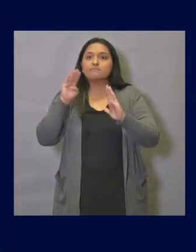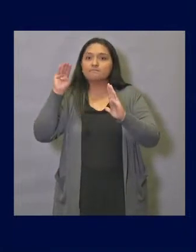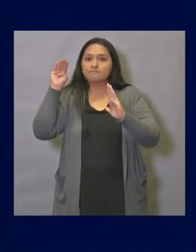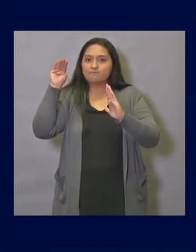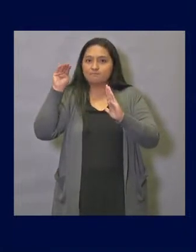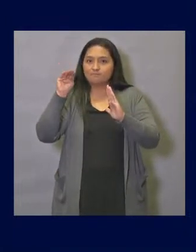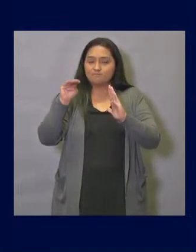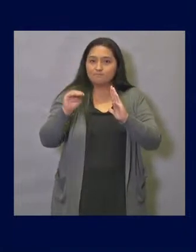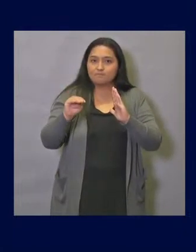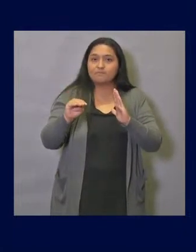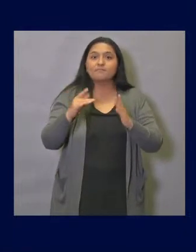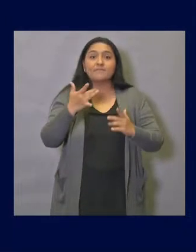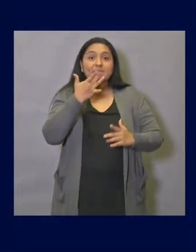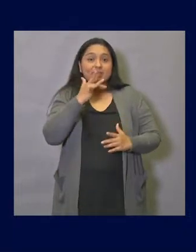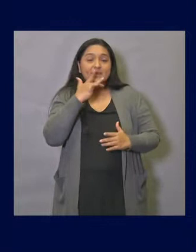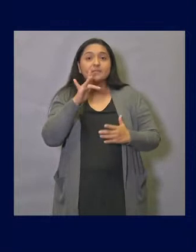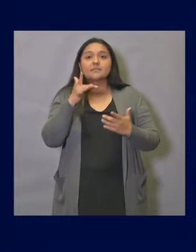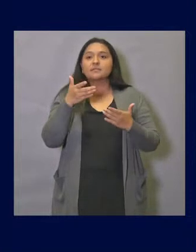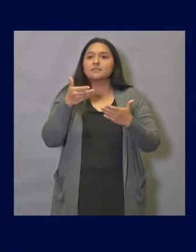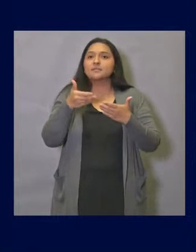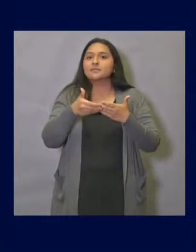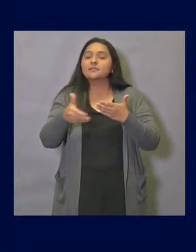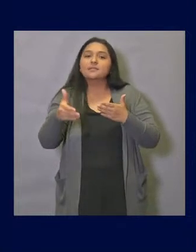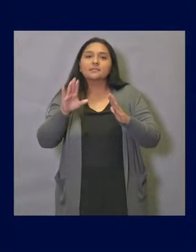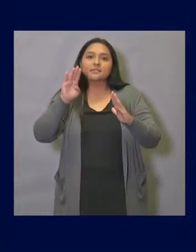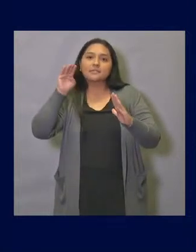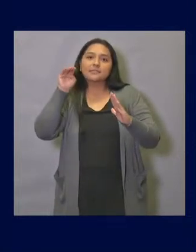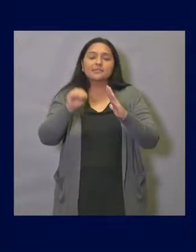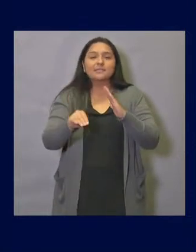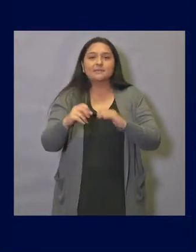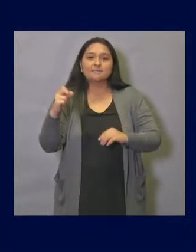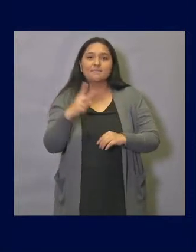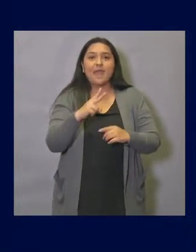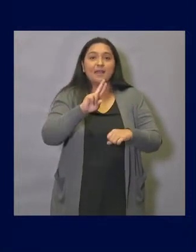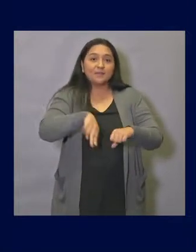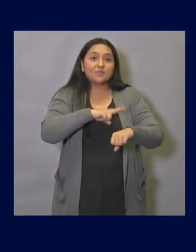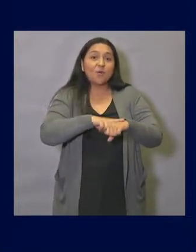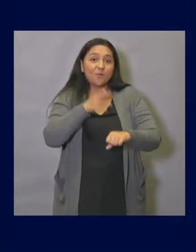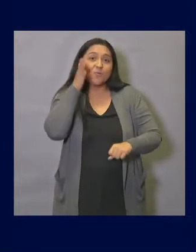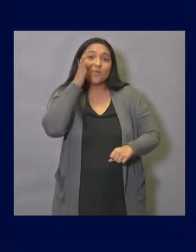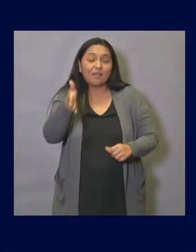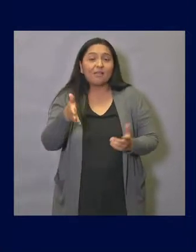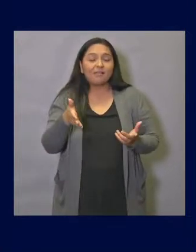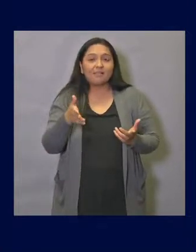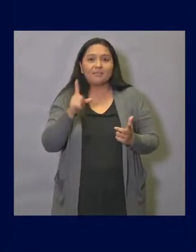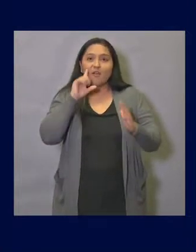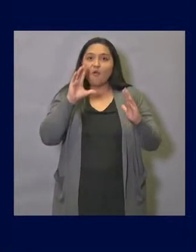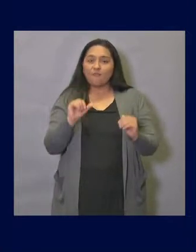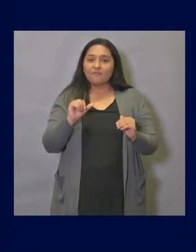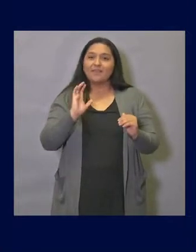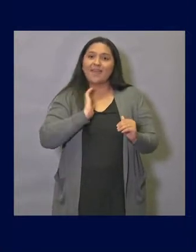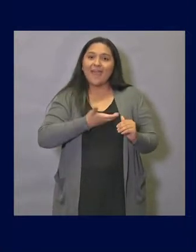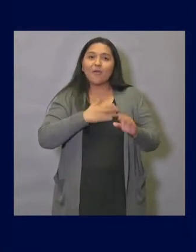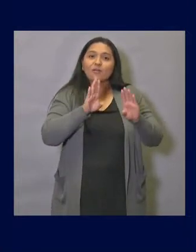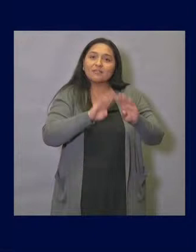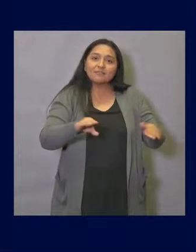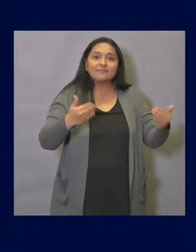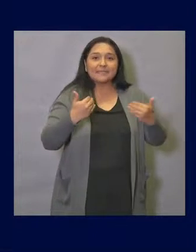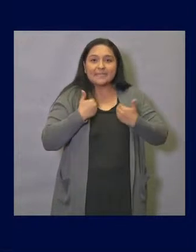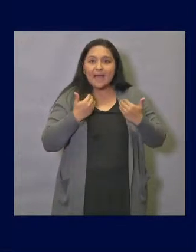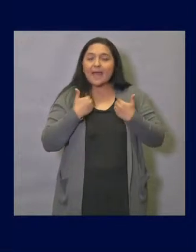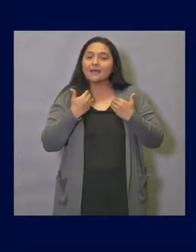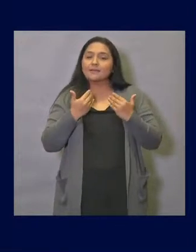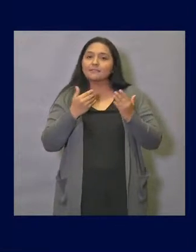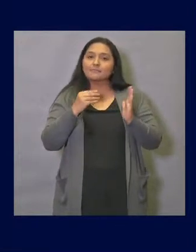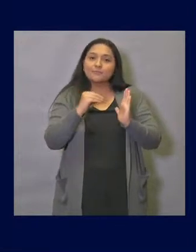suerte nos llevará a avanzar en nuestro viaje hacia nuestra recuperación, donde más de nuestros jóvenes puedan volver a las escuelas